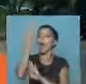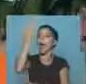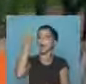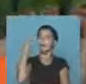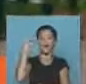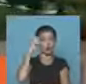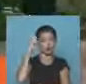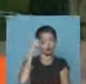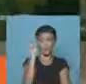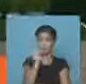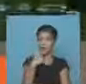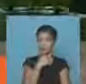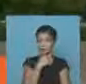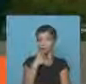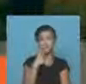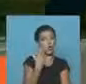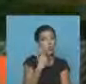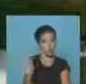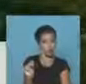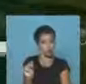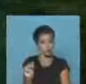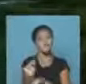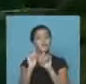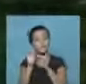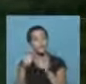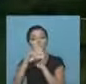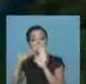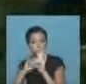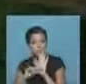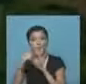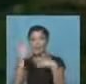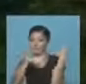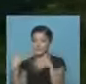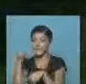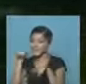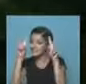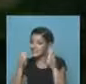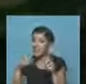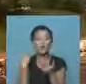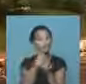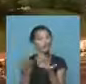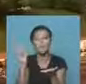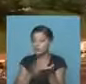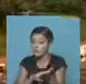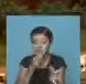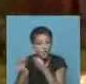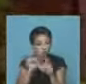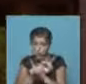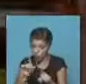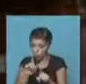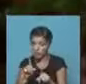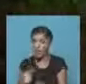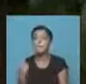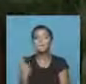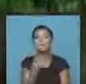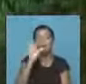el Congreso en agosto y, según las normas vigentes, el tema no podía volverse a tratar hasta que pasara